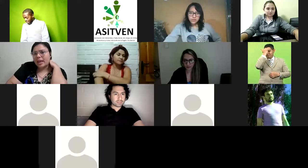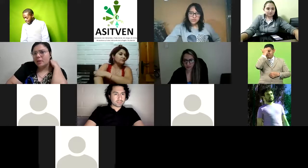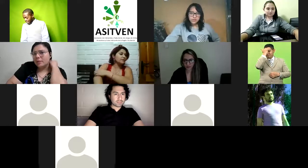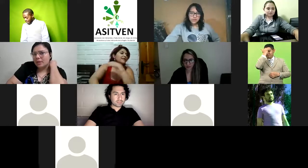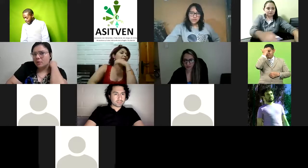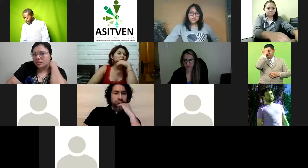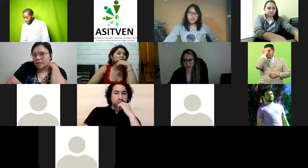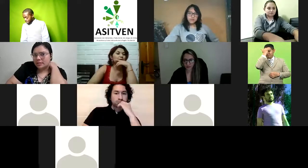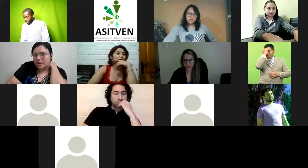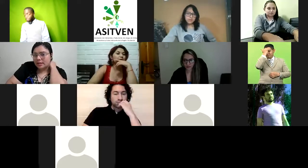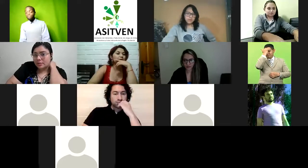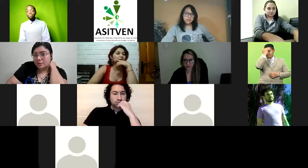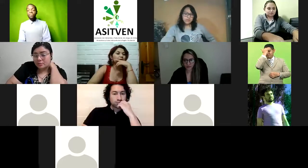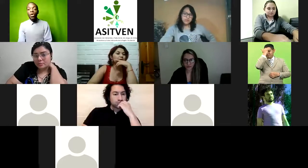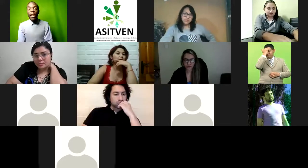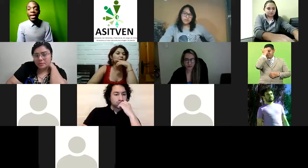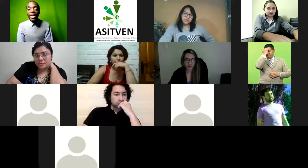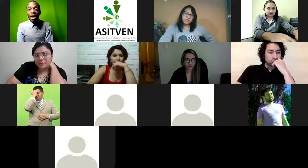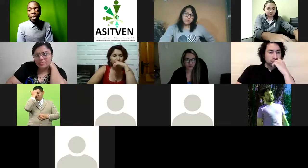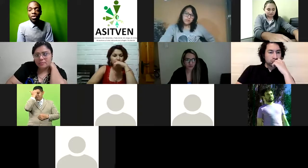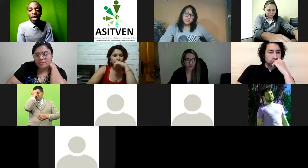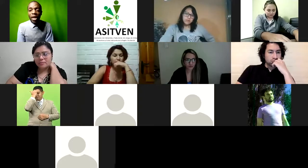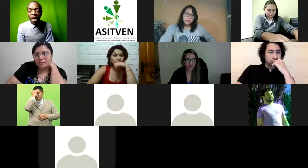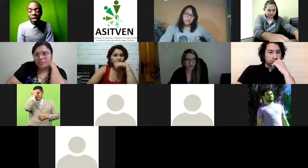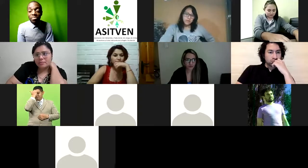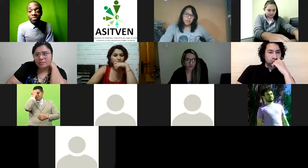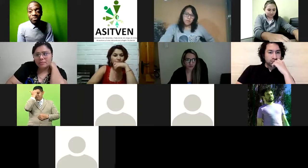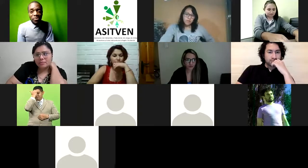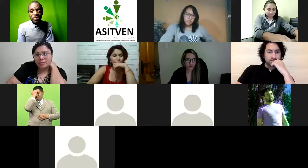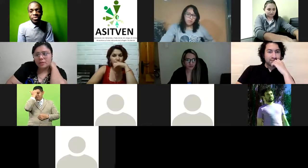Que hay una pregunta que si te la leo. Ok, ¿alguien tiene alguna pregunta, duda?